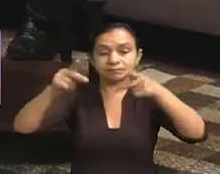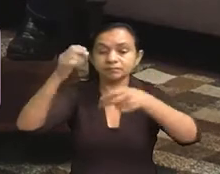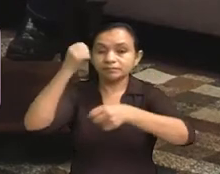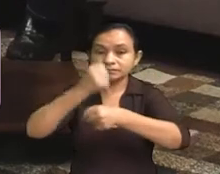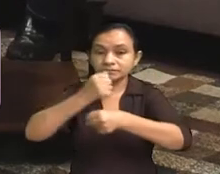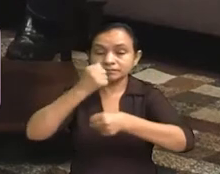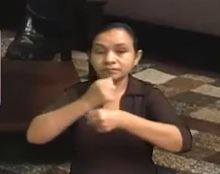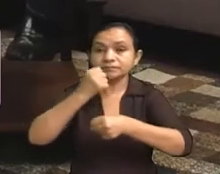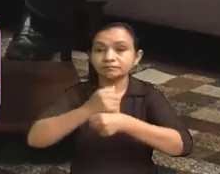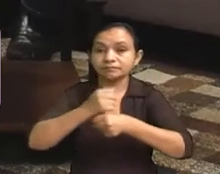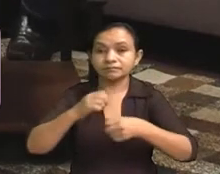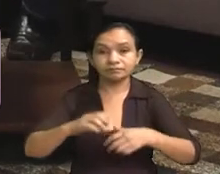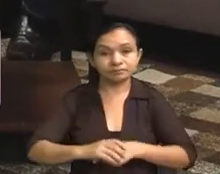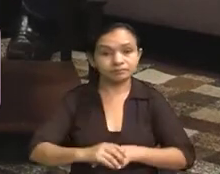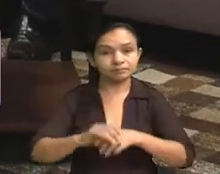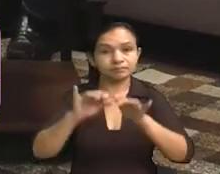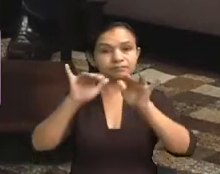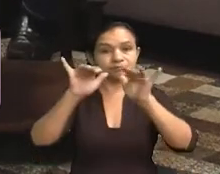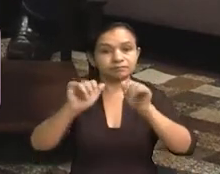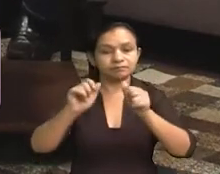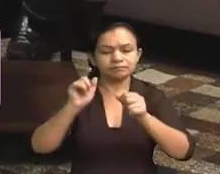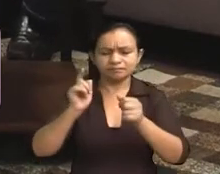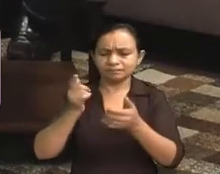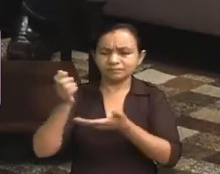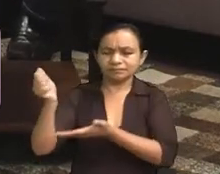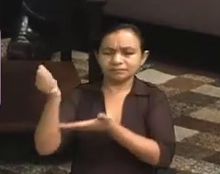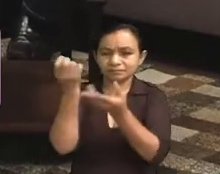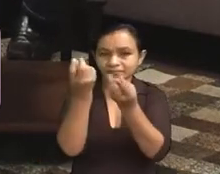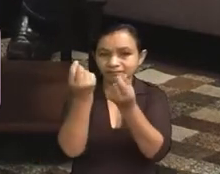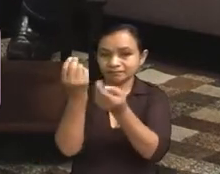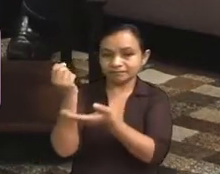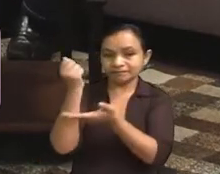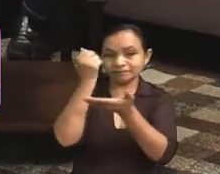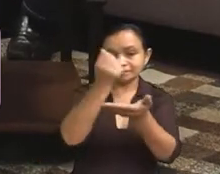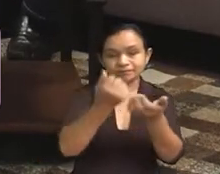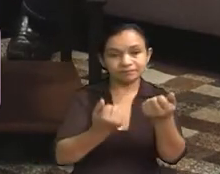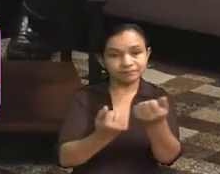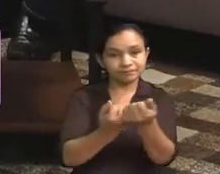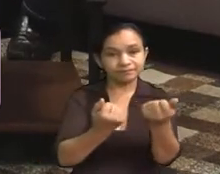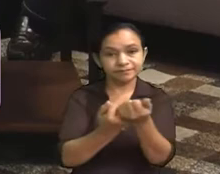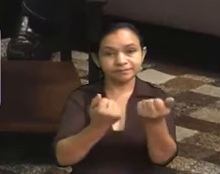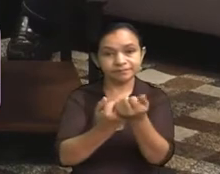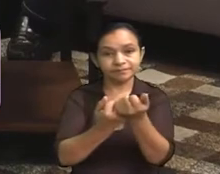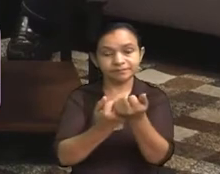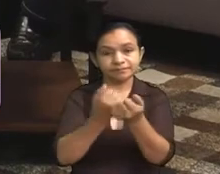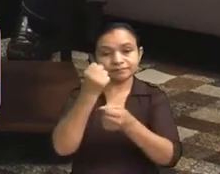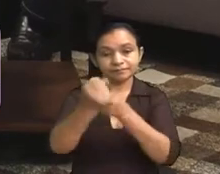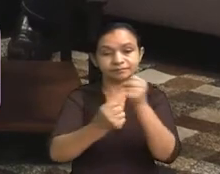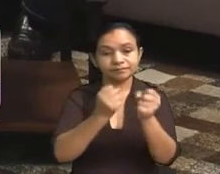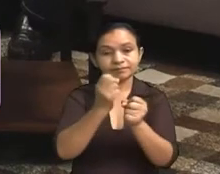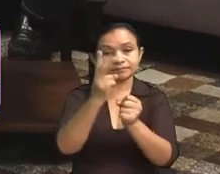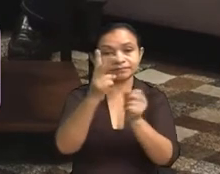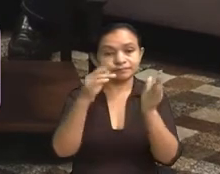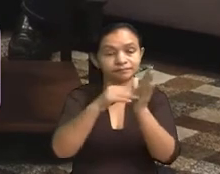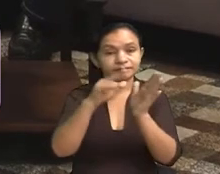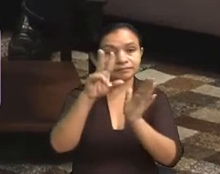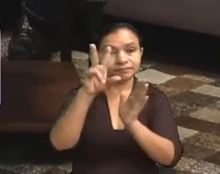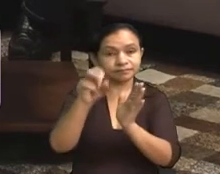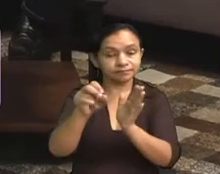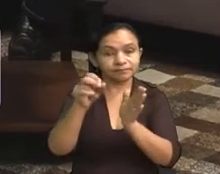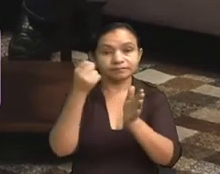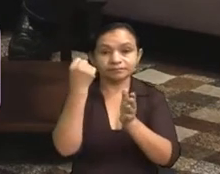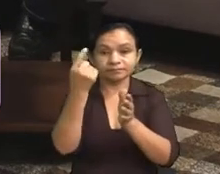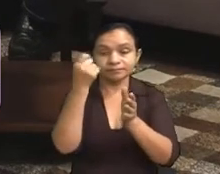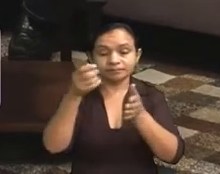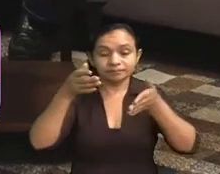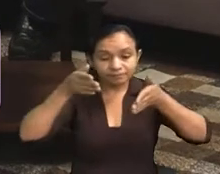obra, están trabajando. Y ya tenemos financiado, bueno, para el próximo año, los tramos que faltan,